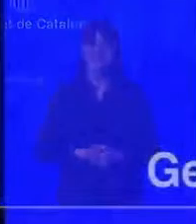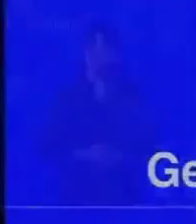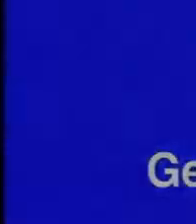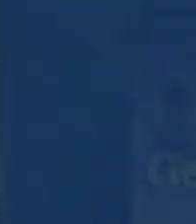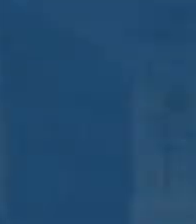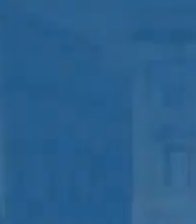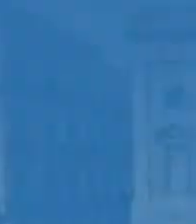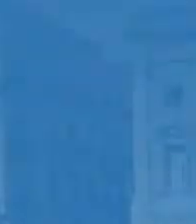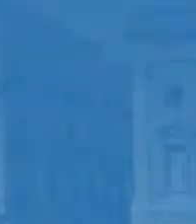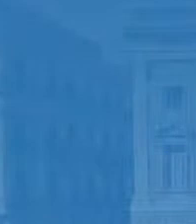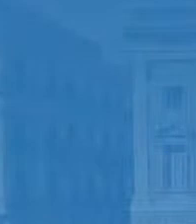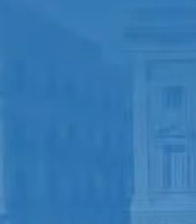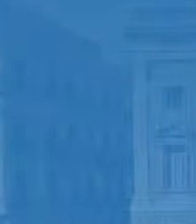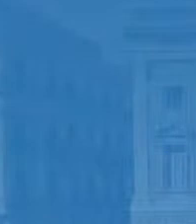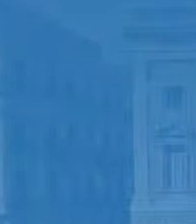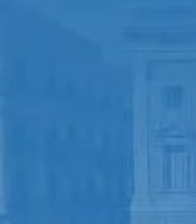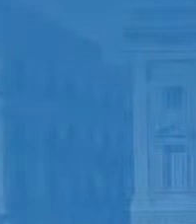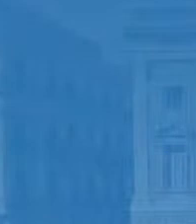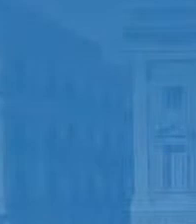Gràcies.